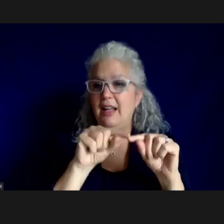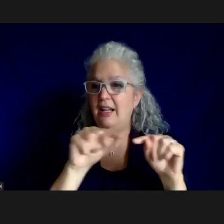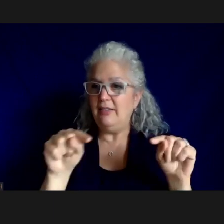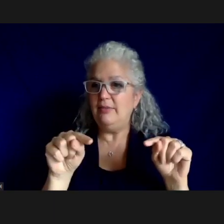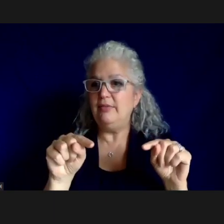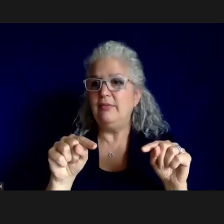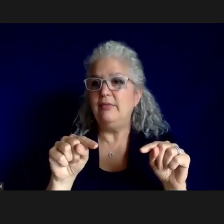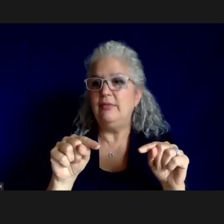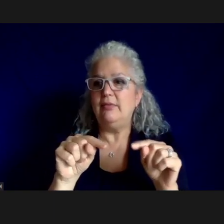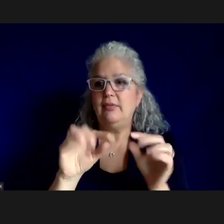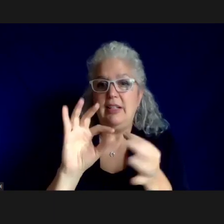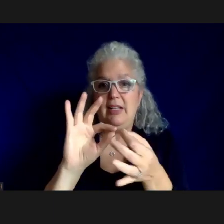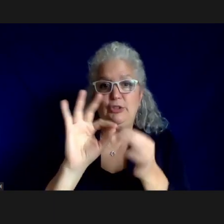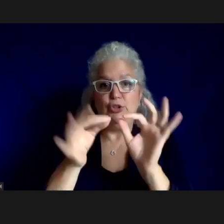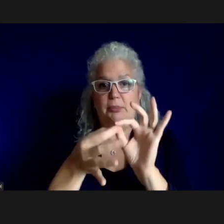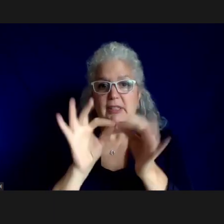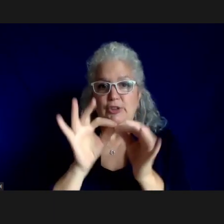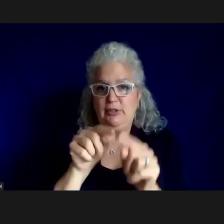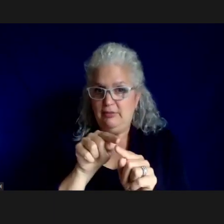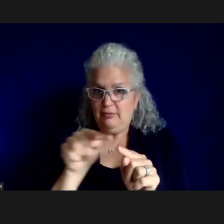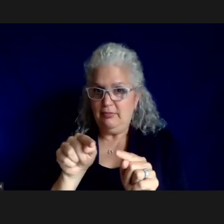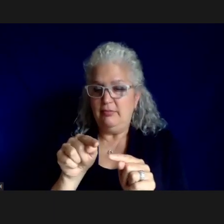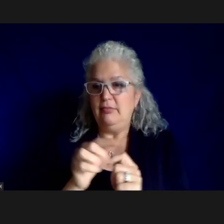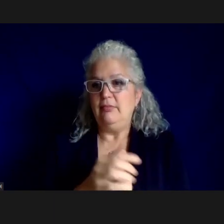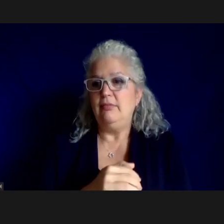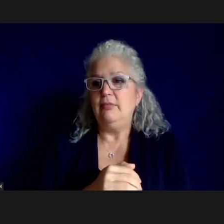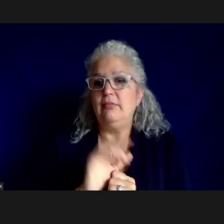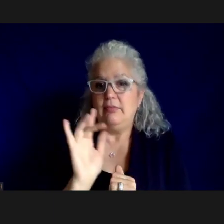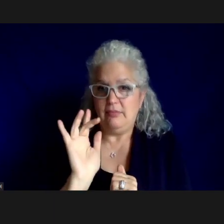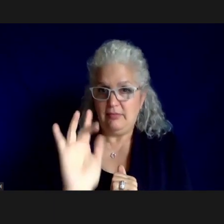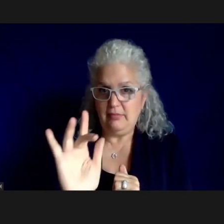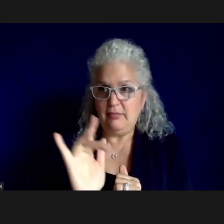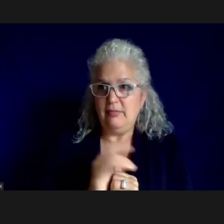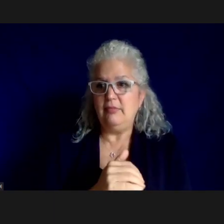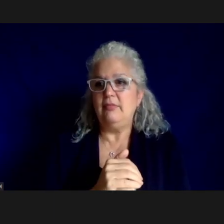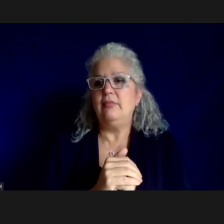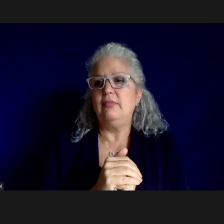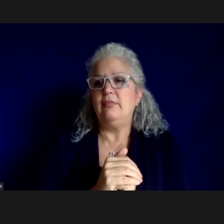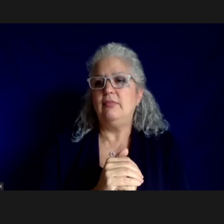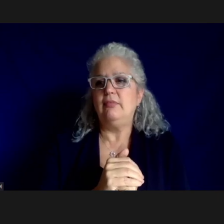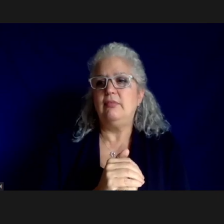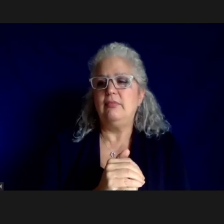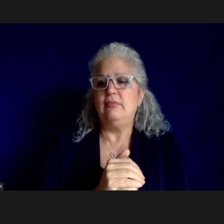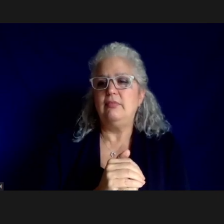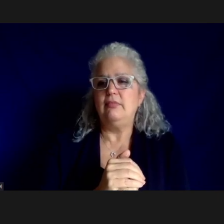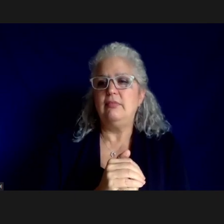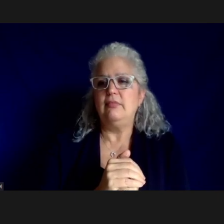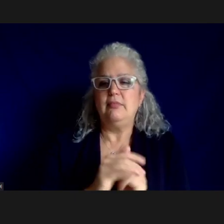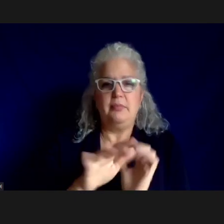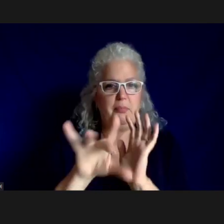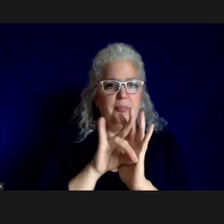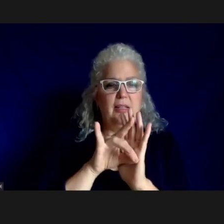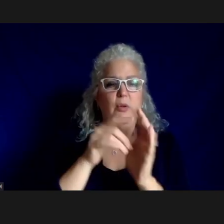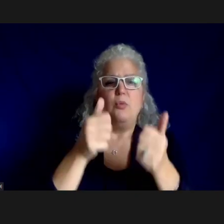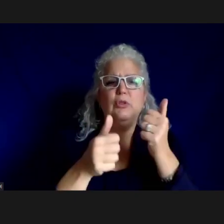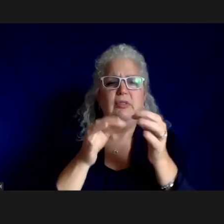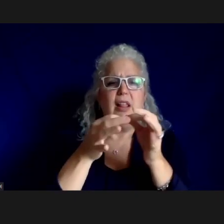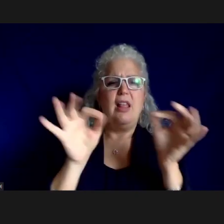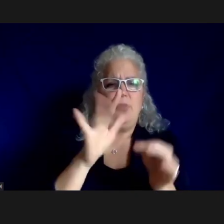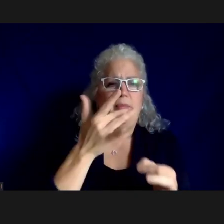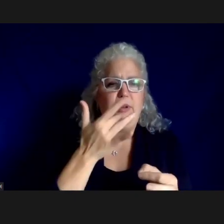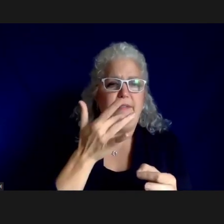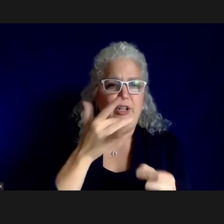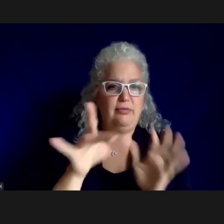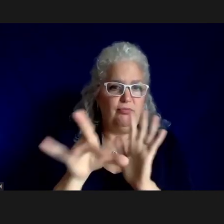interpretación y haga clic en el idioma que desea escuchar, por ejemplo, Spanish para español. Si